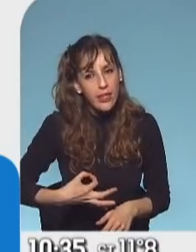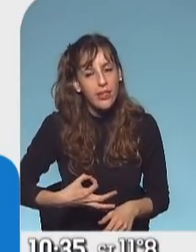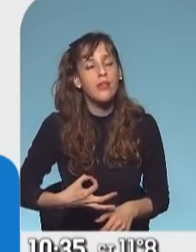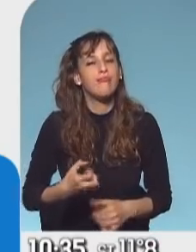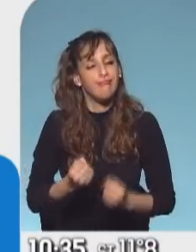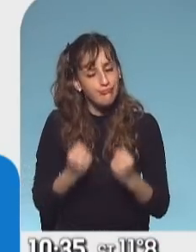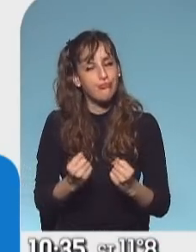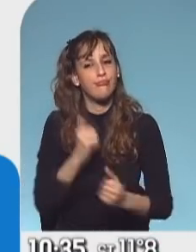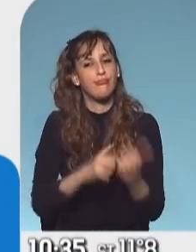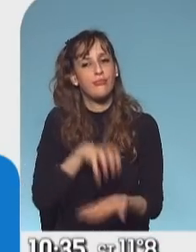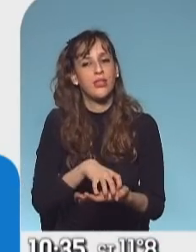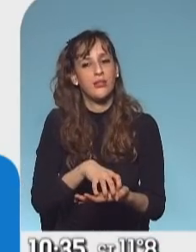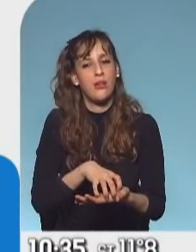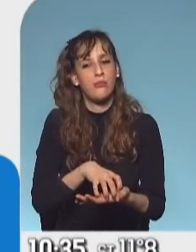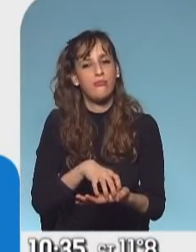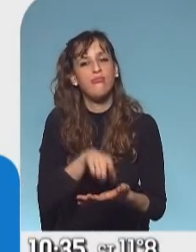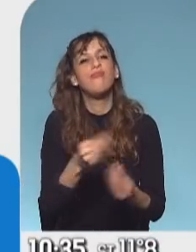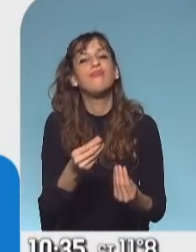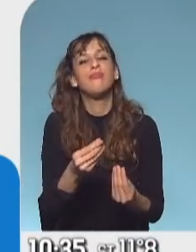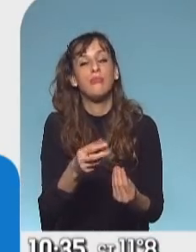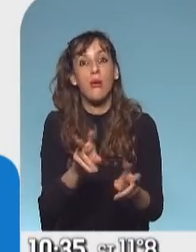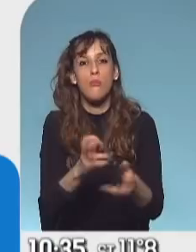de una empresa es lo productivo.